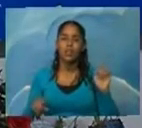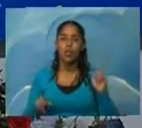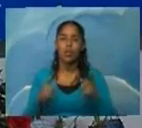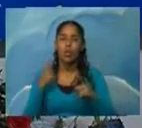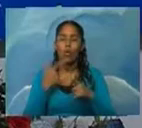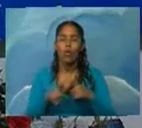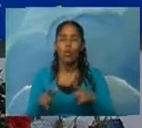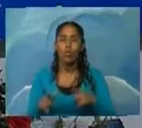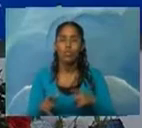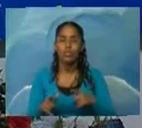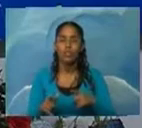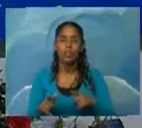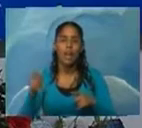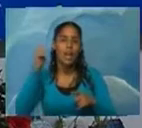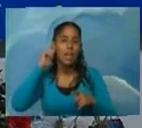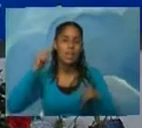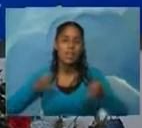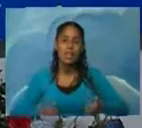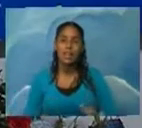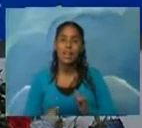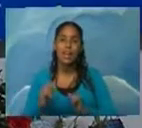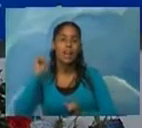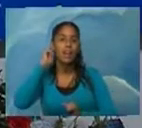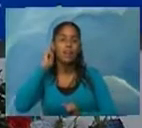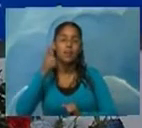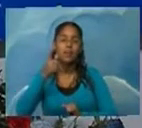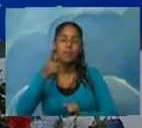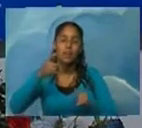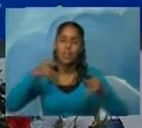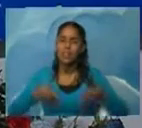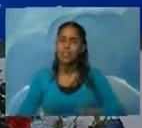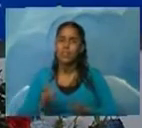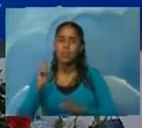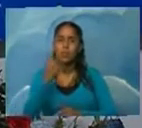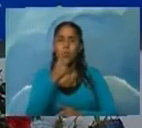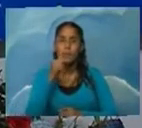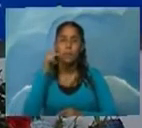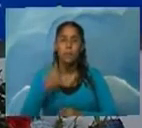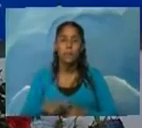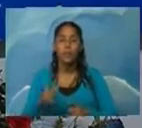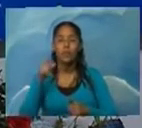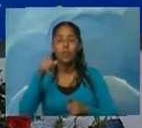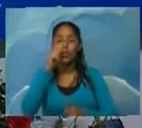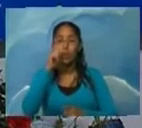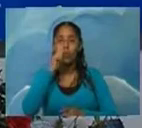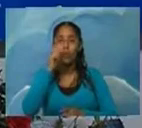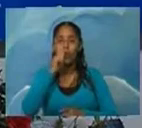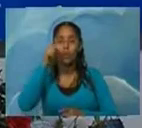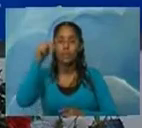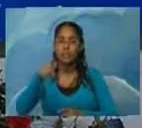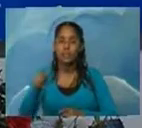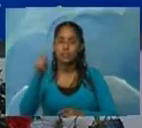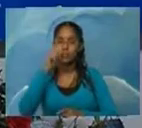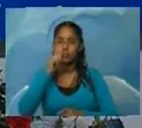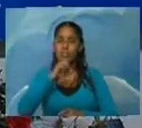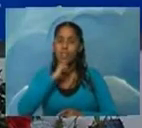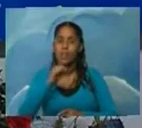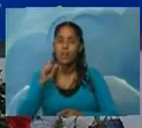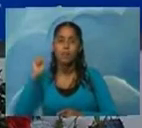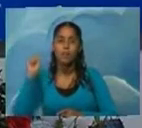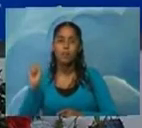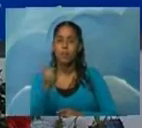que nacieron adelante, pero de los varones, este tipo que está aquí es